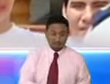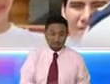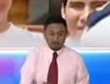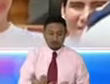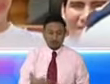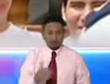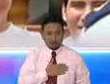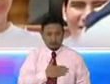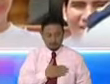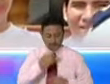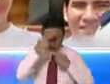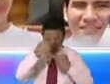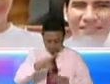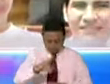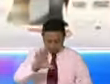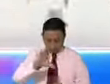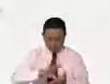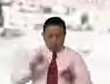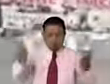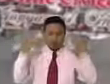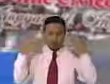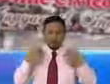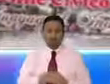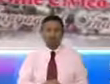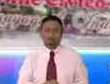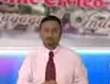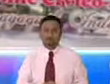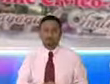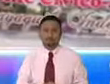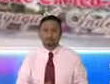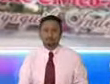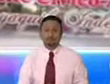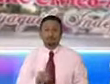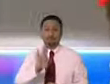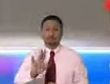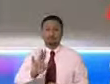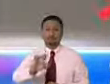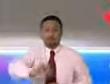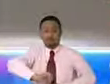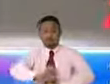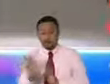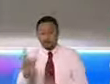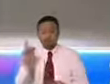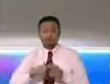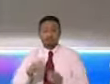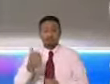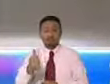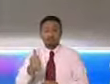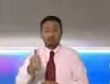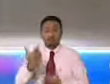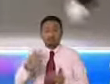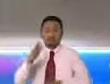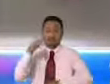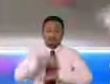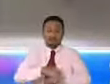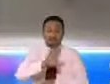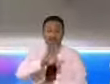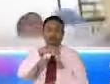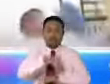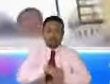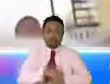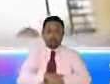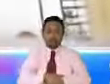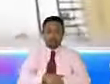honor rendir homenaje a la ciudad de Guayaquil. A las 7 y a las 10 de la mañana, luego a las 4 de la tarde, son los